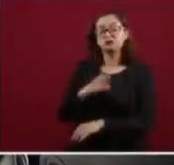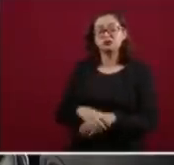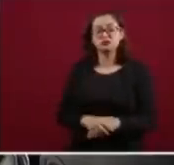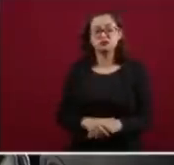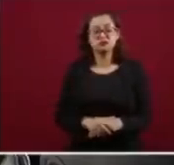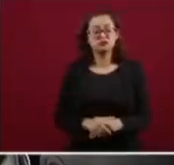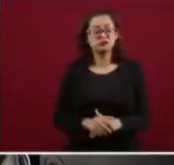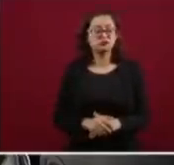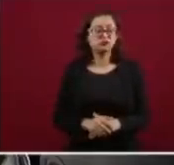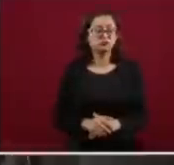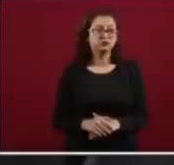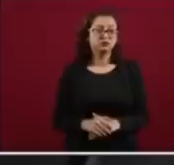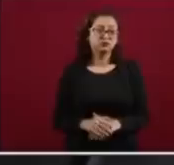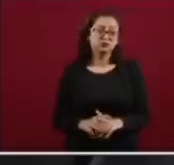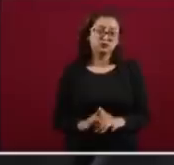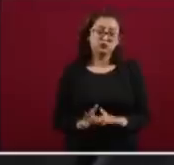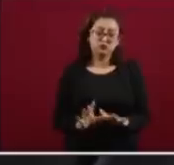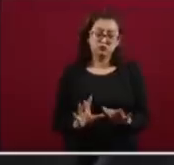pueden